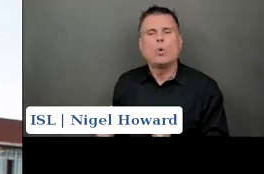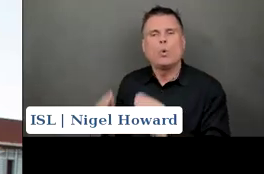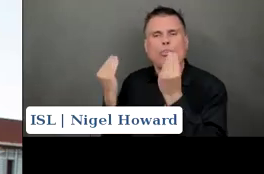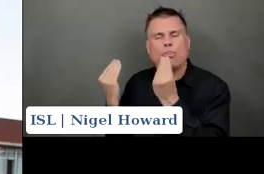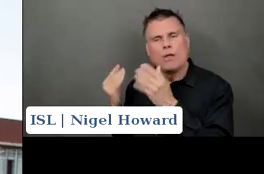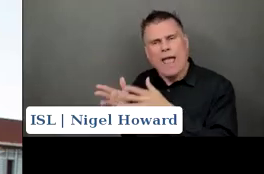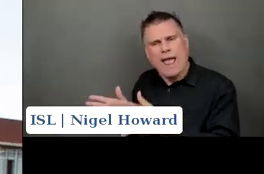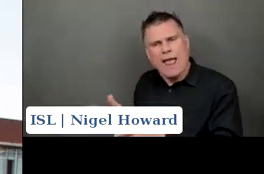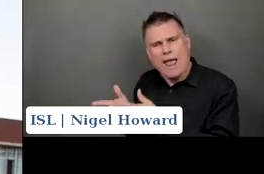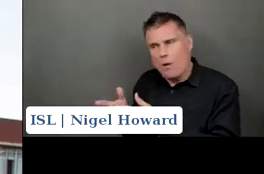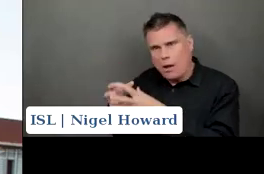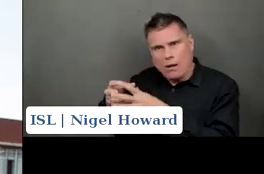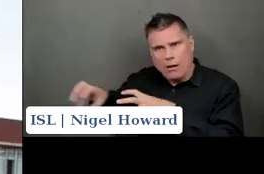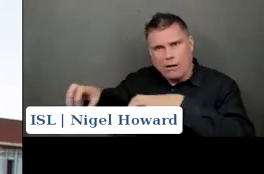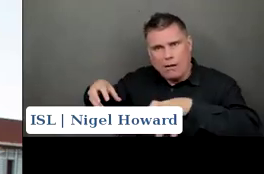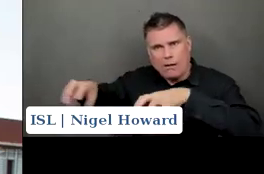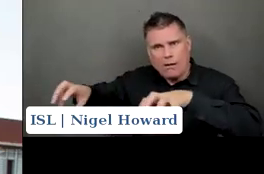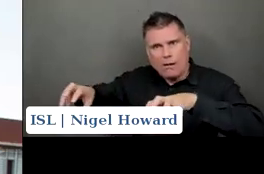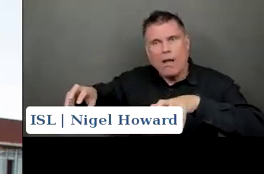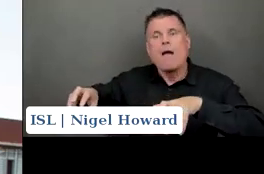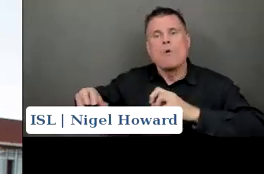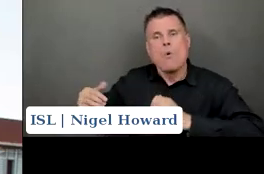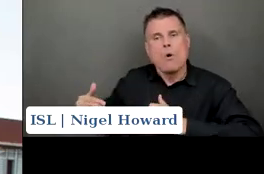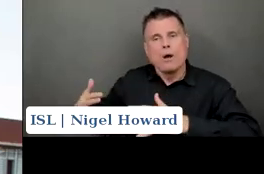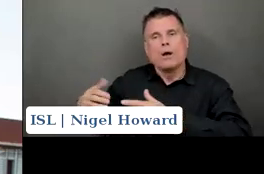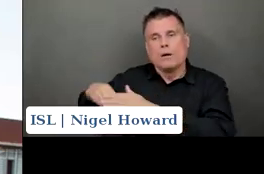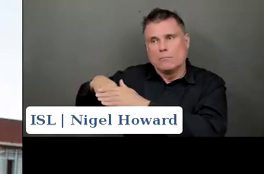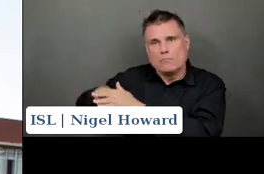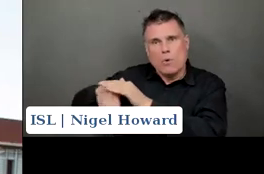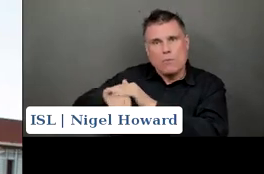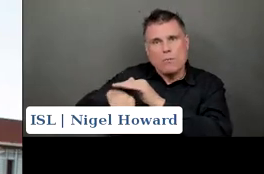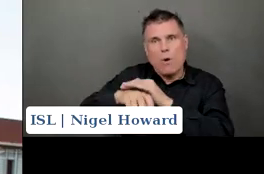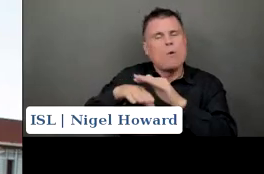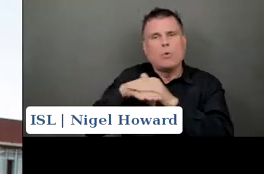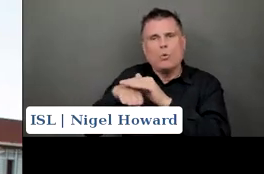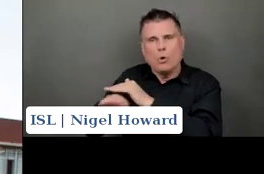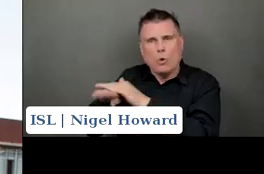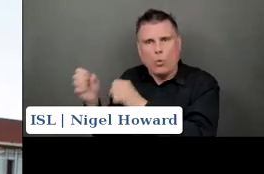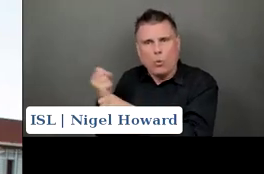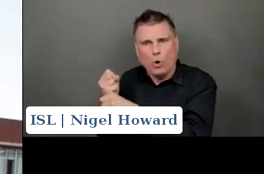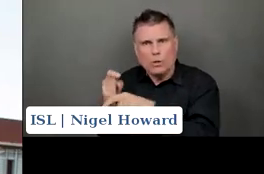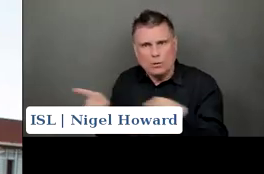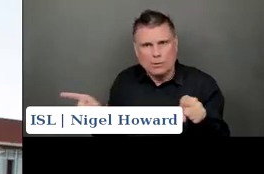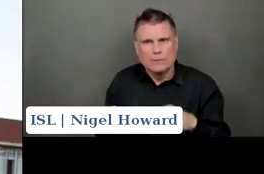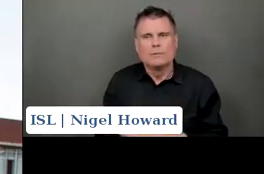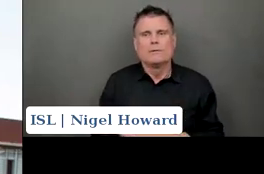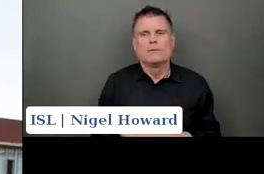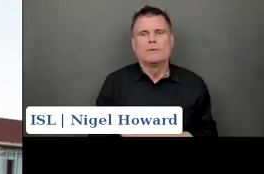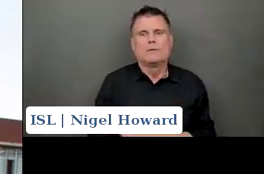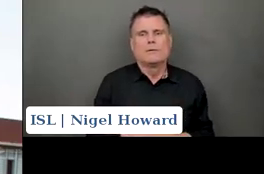con la distribución de la carga de cuidado hacia toda la sociedad y no solamente recayéndola en las